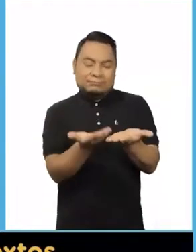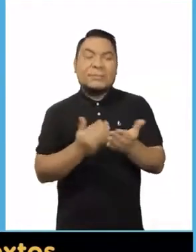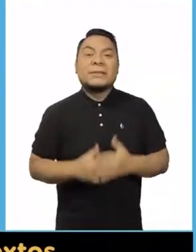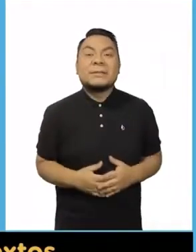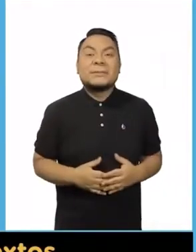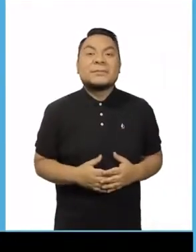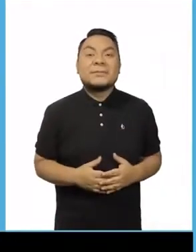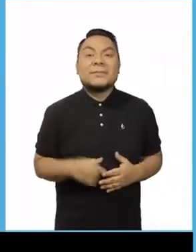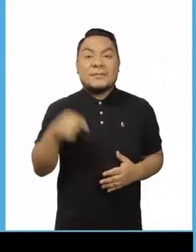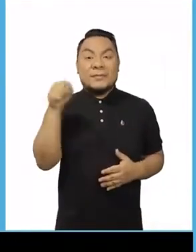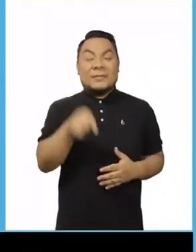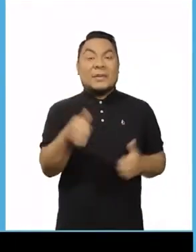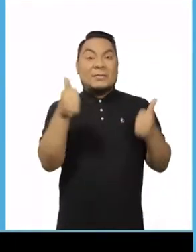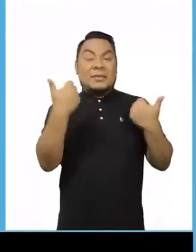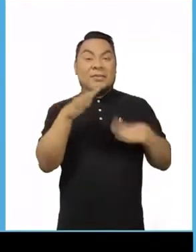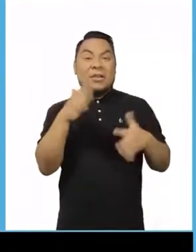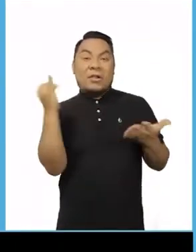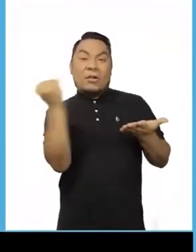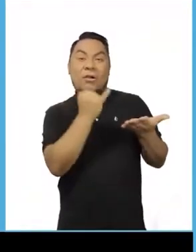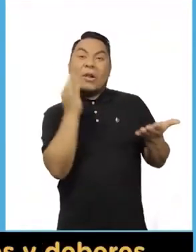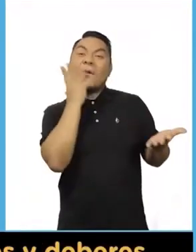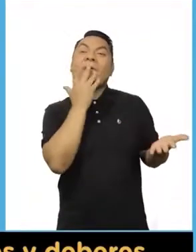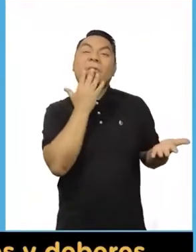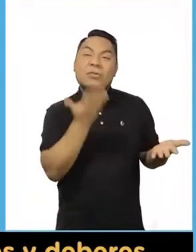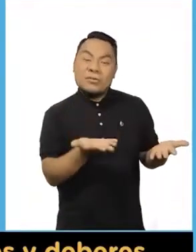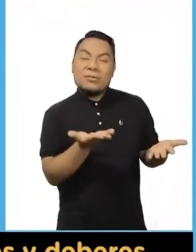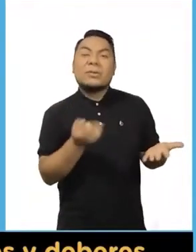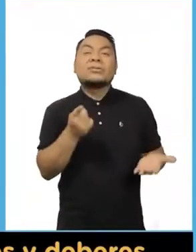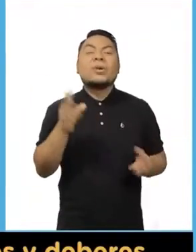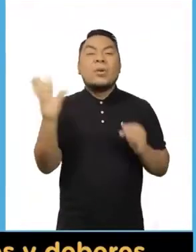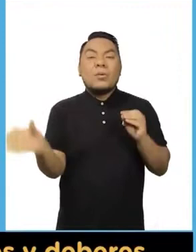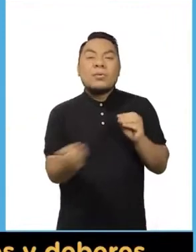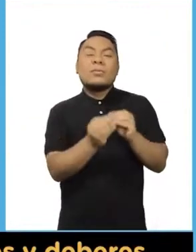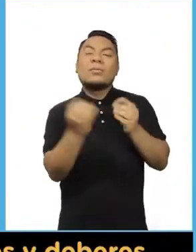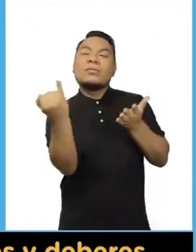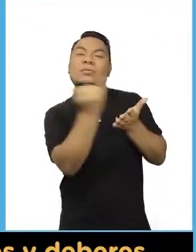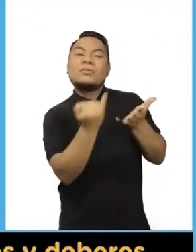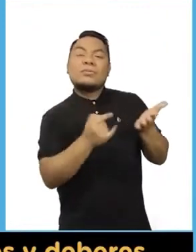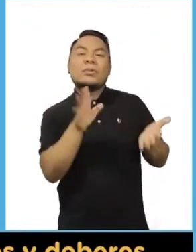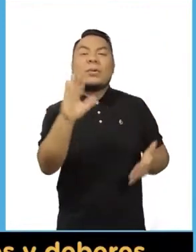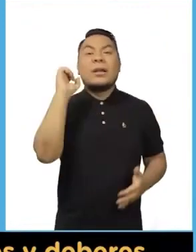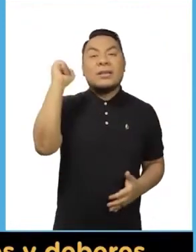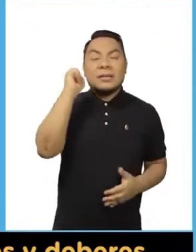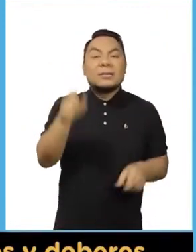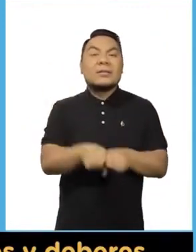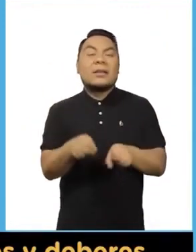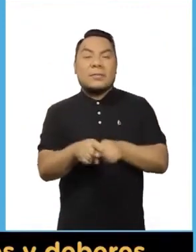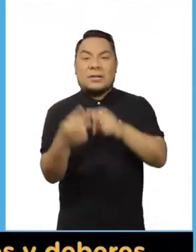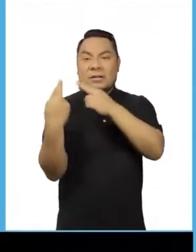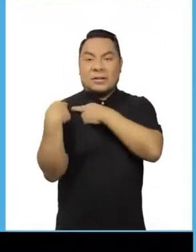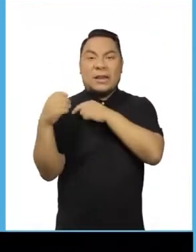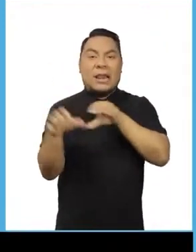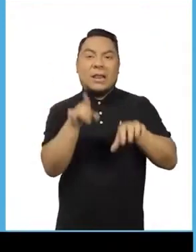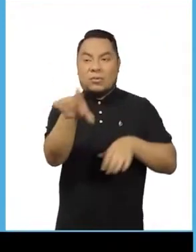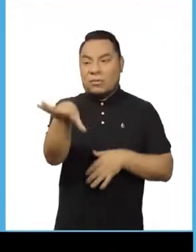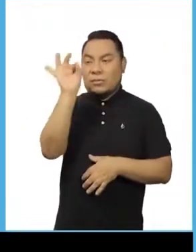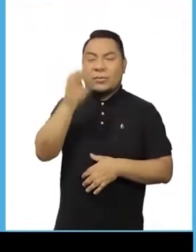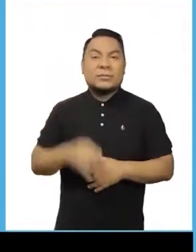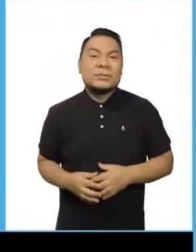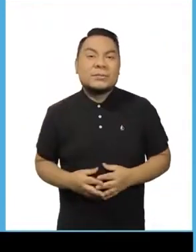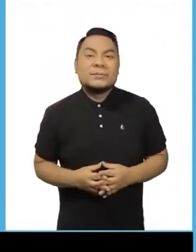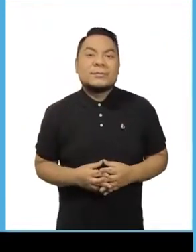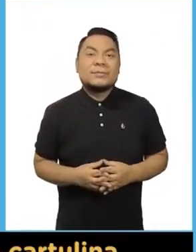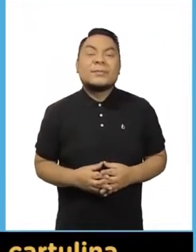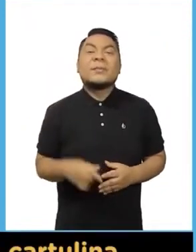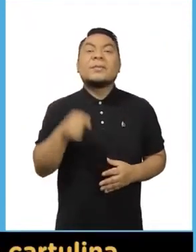textos. Para que esté más colorido, añade imágenes relacionadas a los derechos y deberes que han